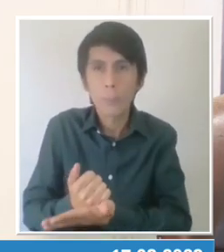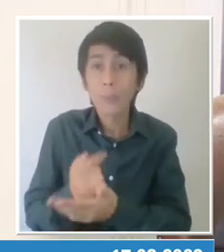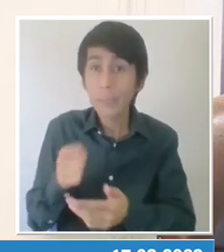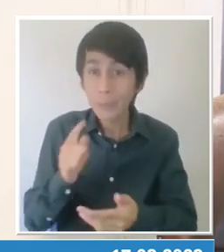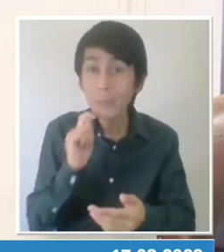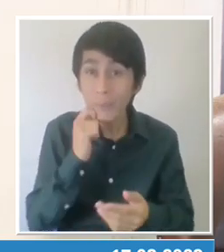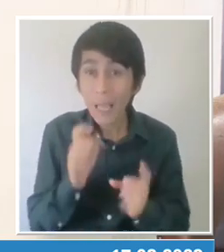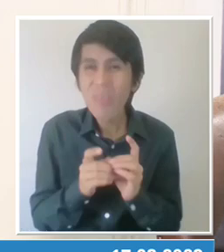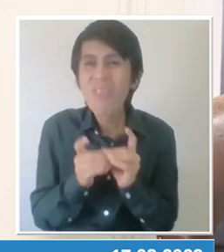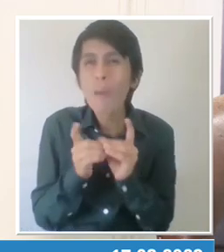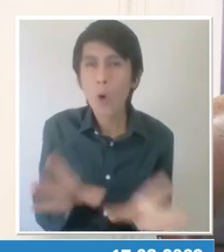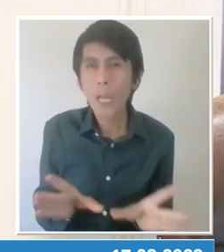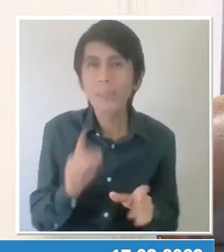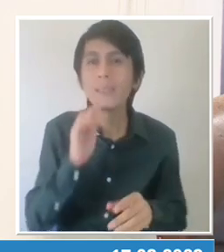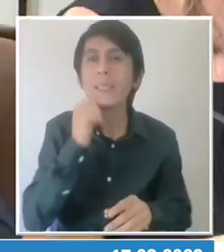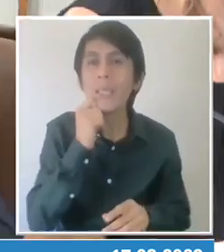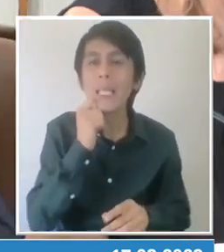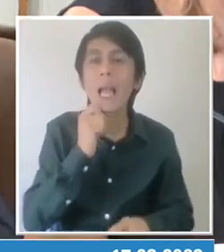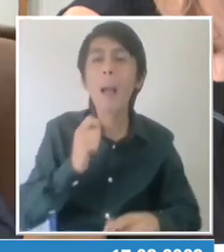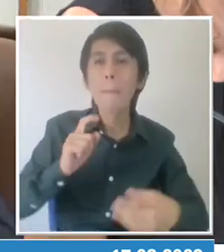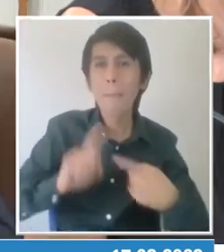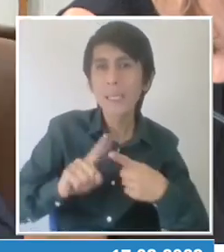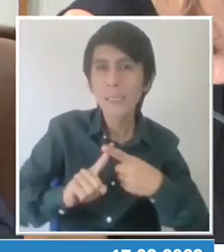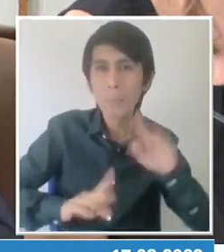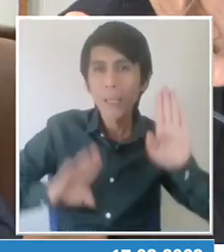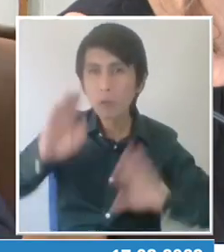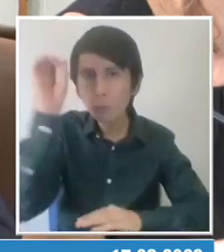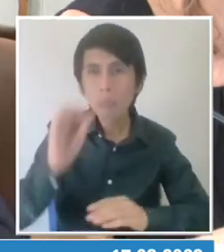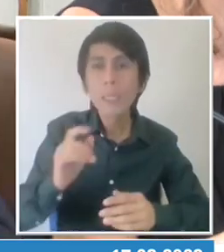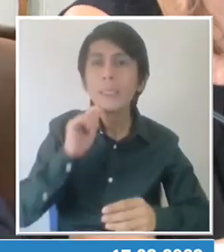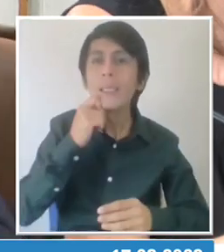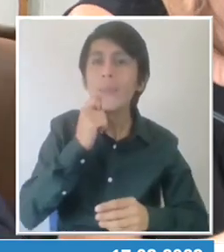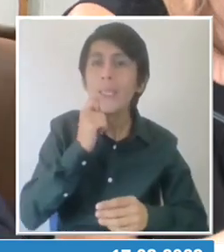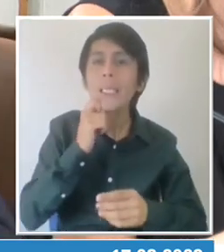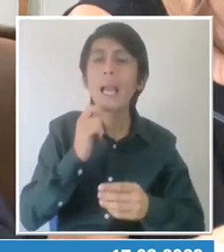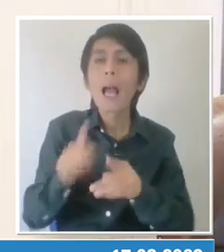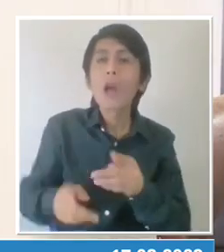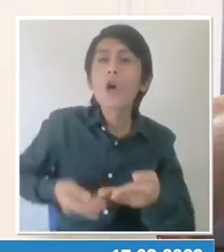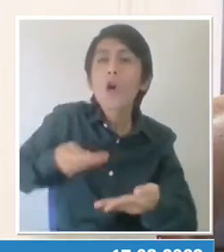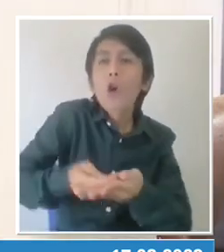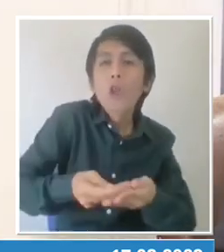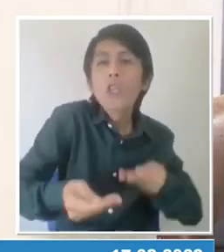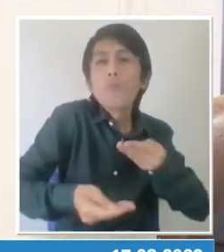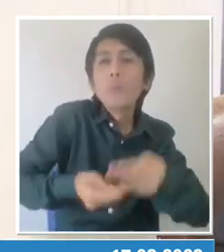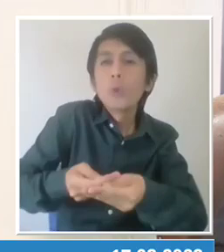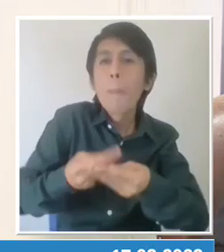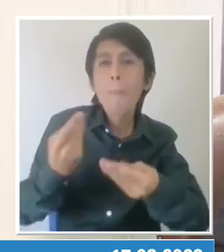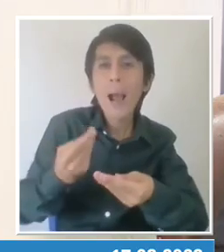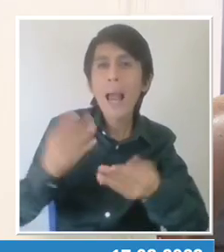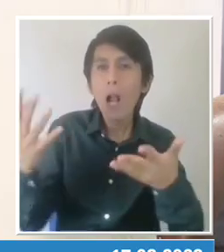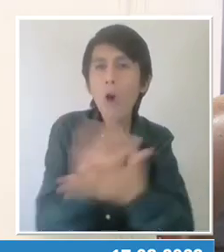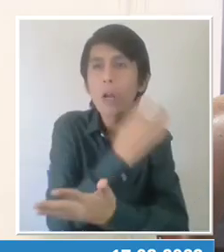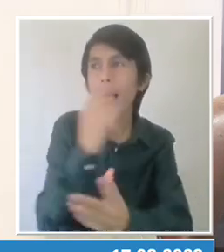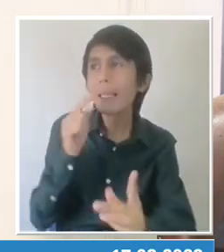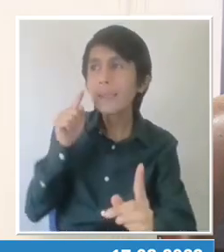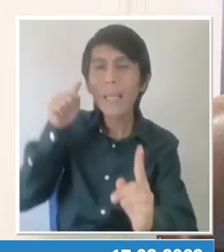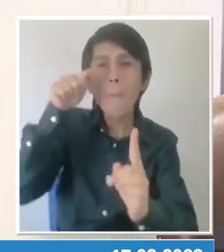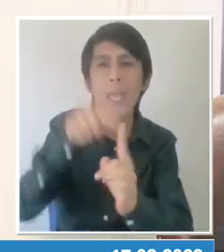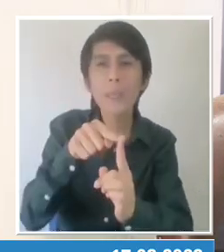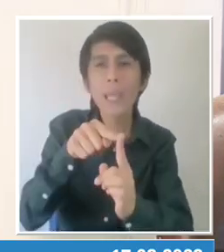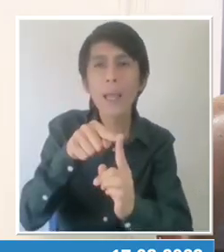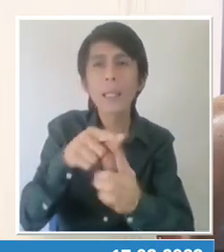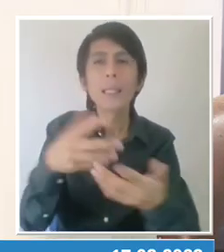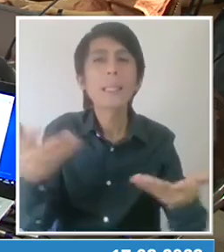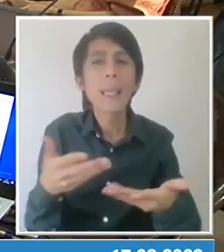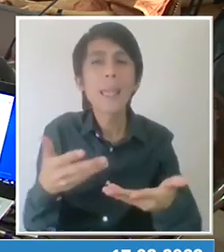es participación, esto es contribución a la realización de esa meta, que es el bienestar,